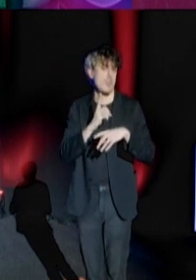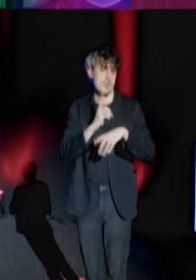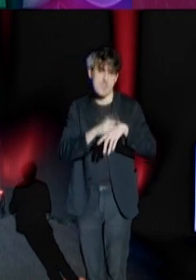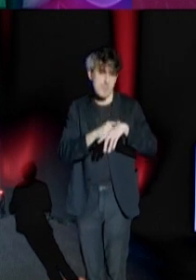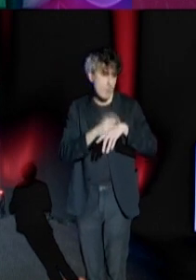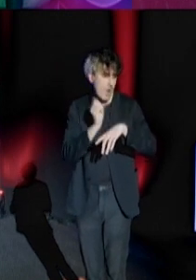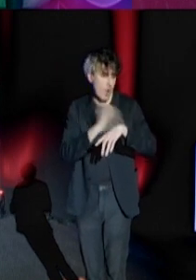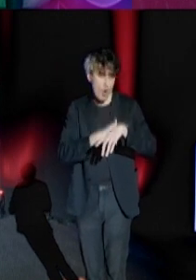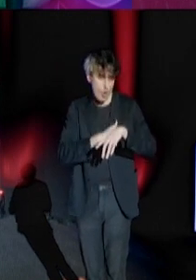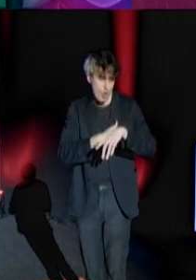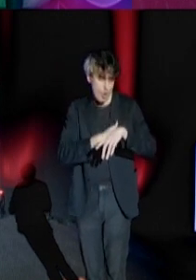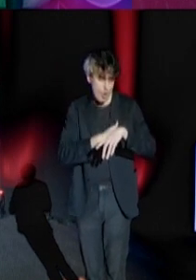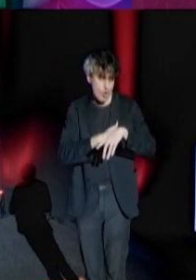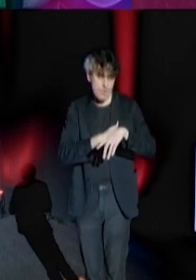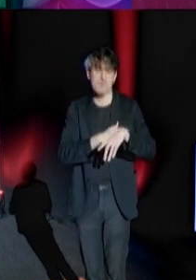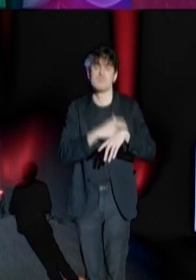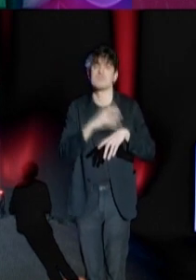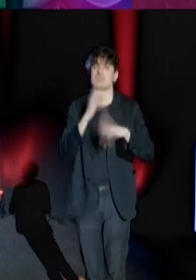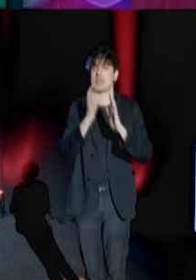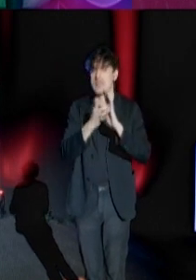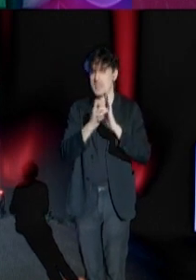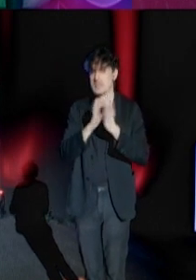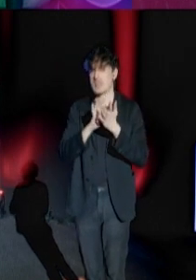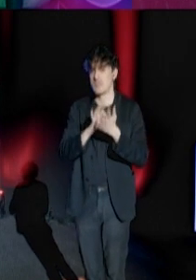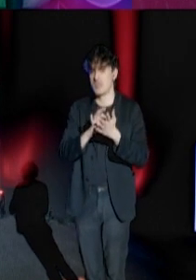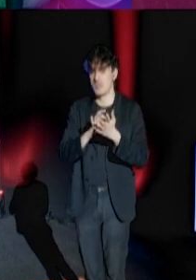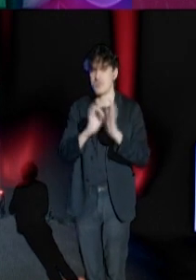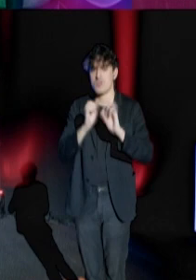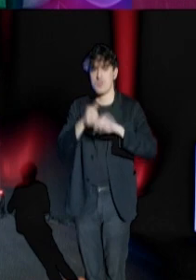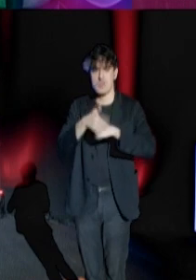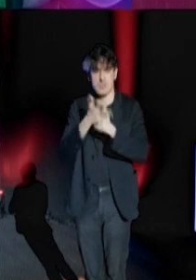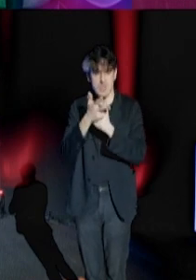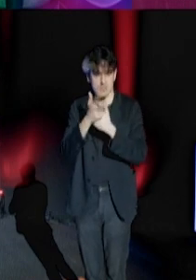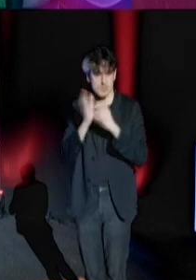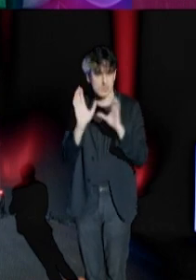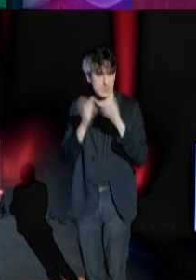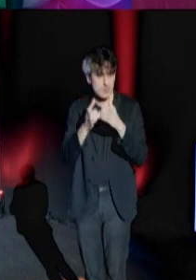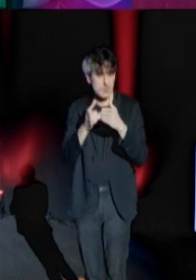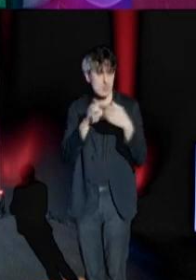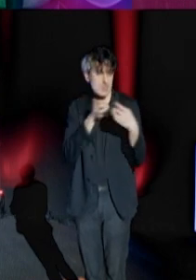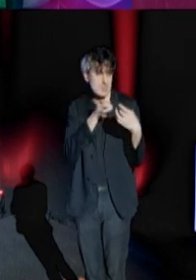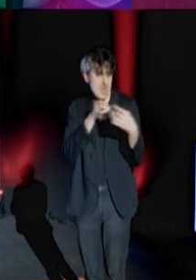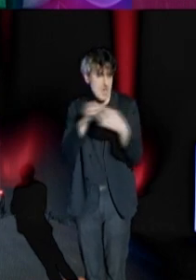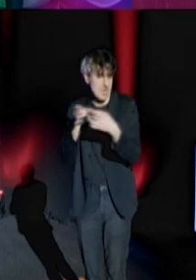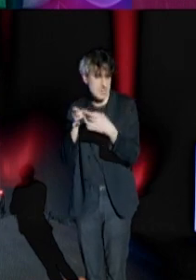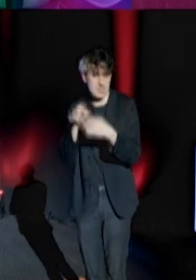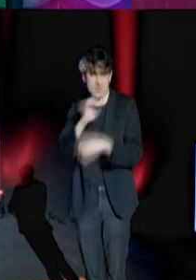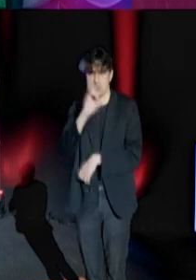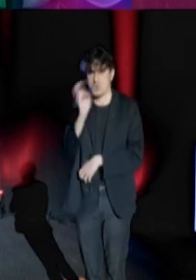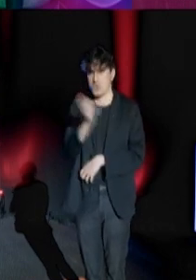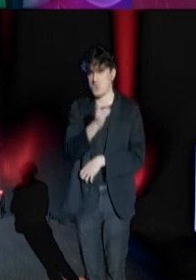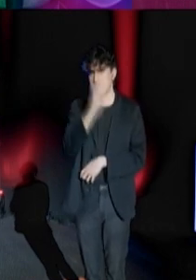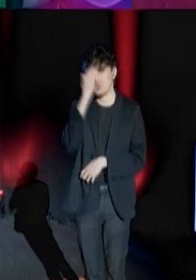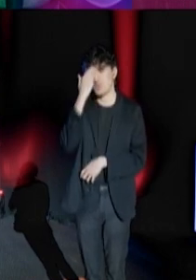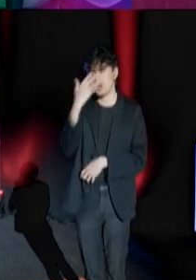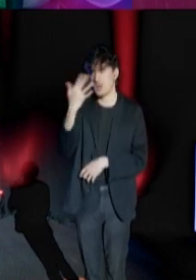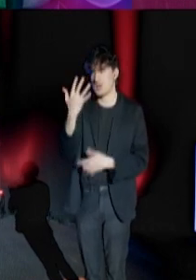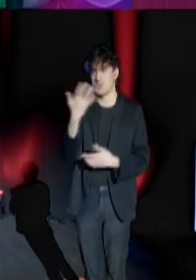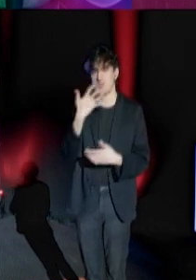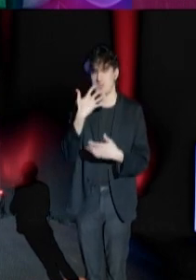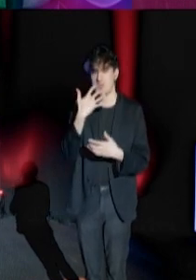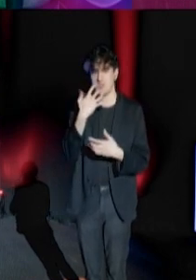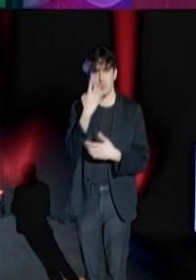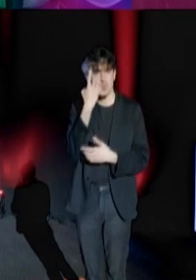de servicio teams un montón de tiempo un montón de chat en Microsoft no os podéis imaginar hay uno en particular